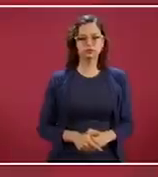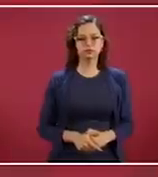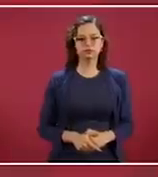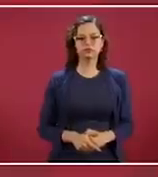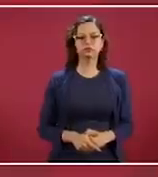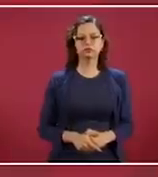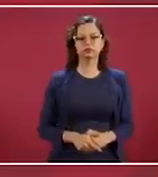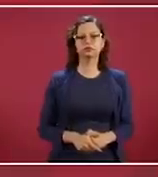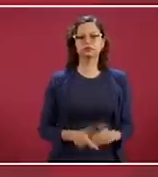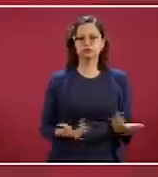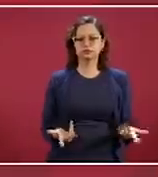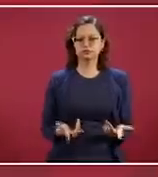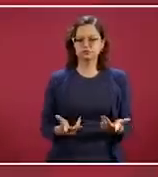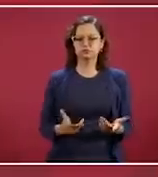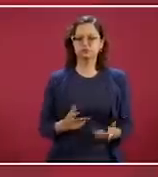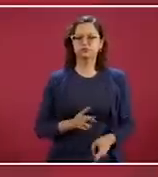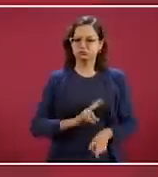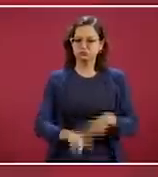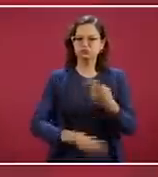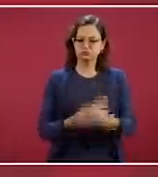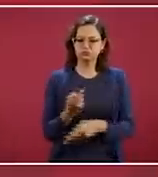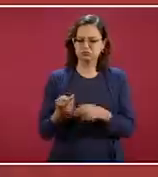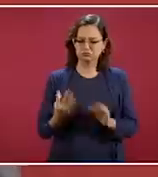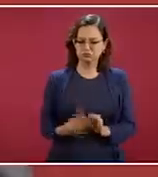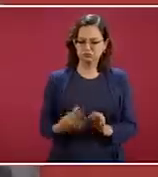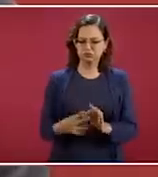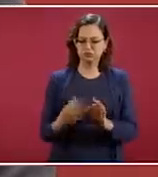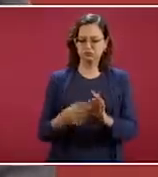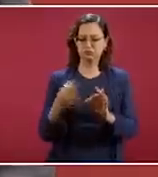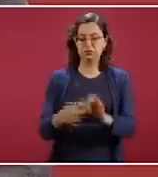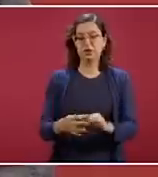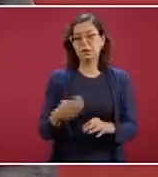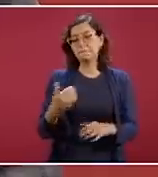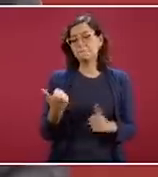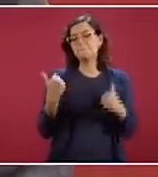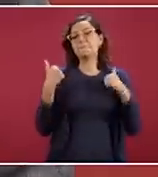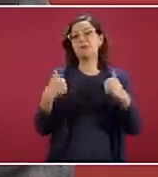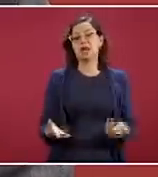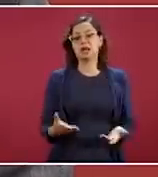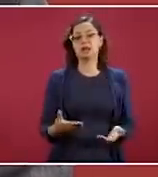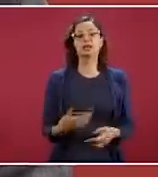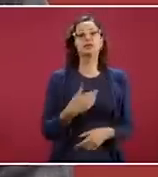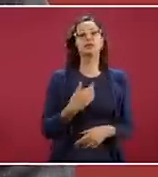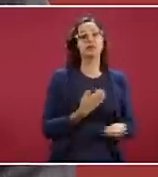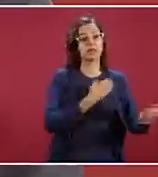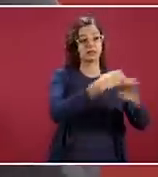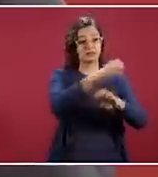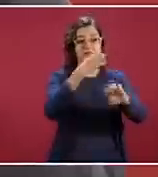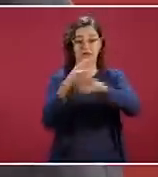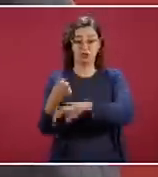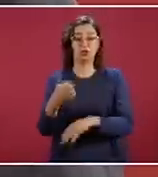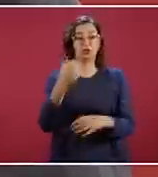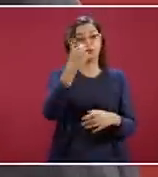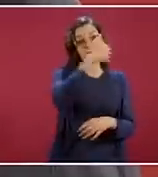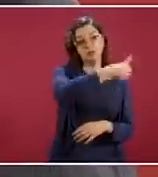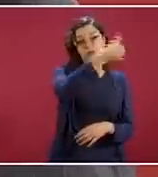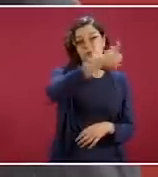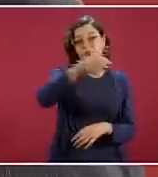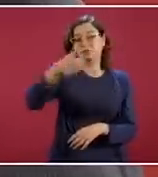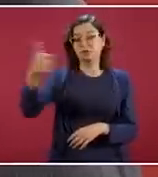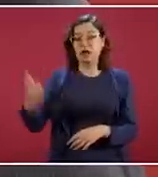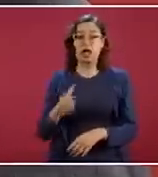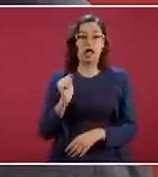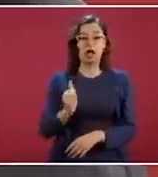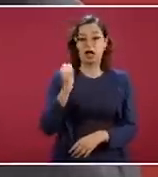y vamos a cumplir para que en cada estado haya una